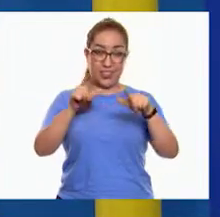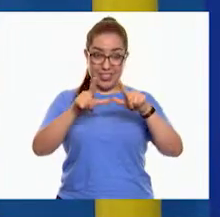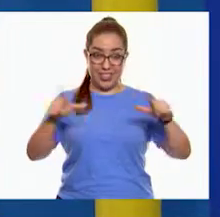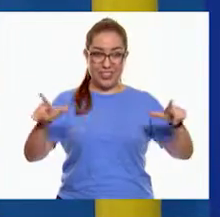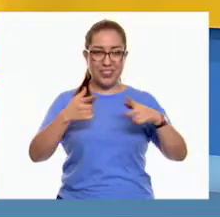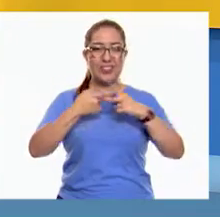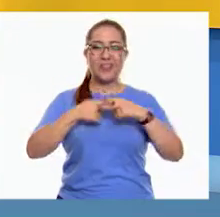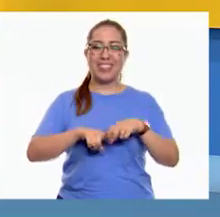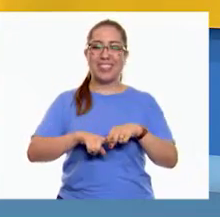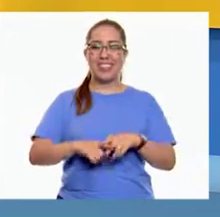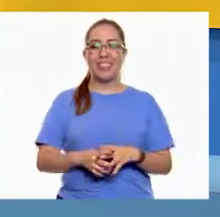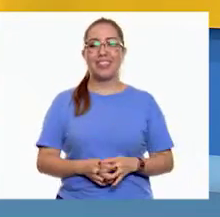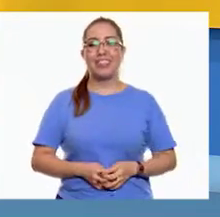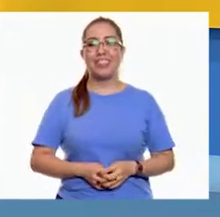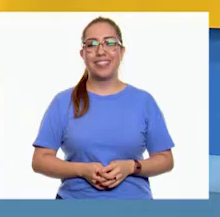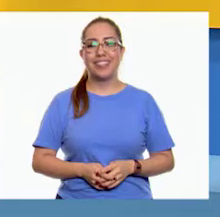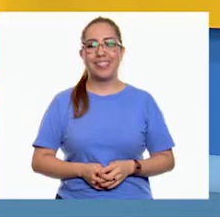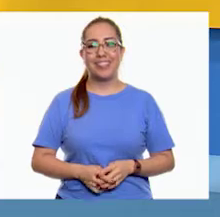¡Comenzamos!